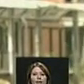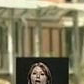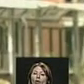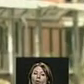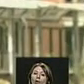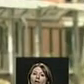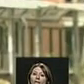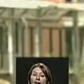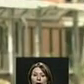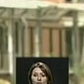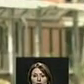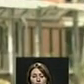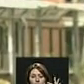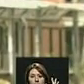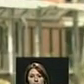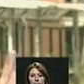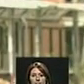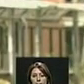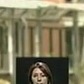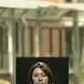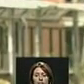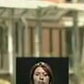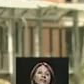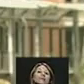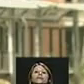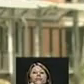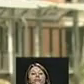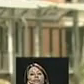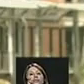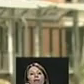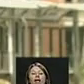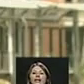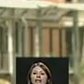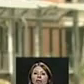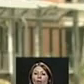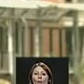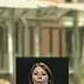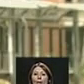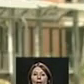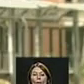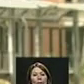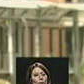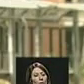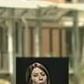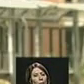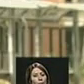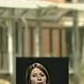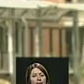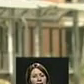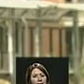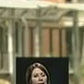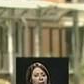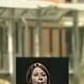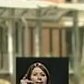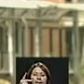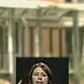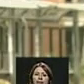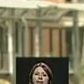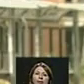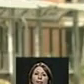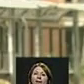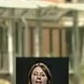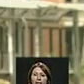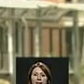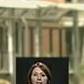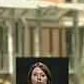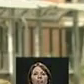los hijos y las hijas sobre educación de la sexualidad es un tema un poco complejo. Lo que le puedo decir es que en general los padres siempre hablan de eso. ¿Cómo